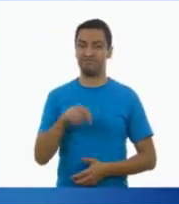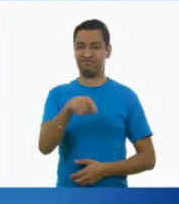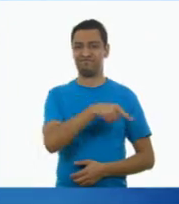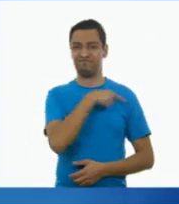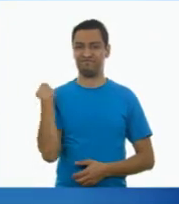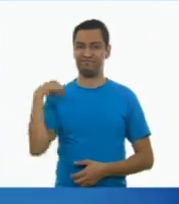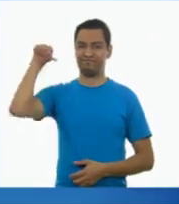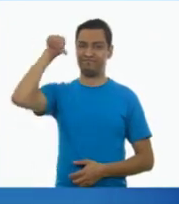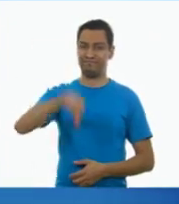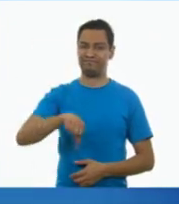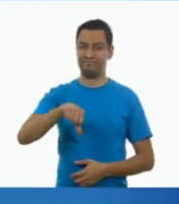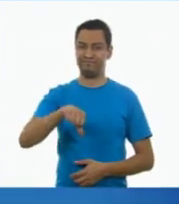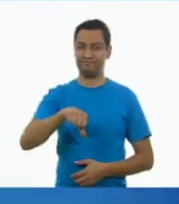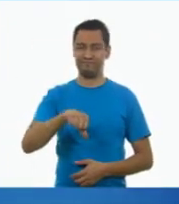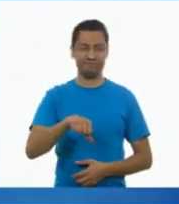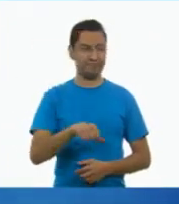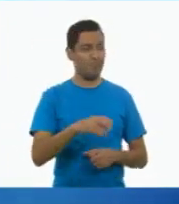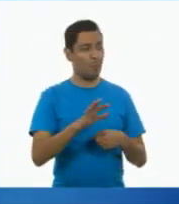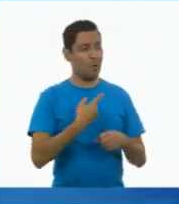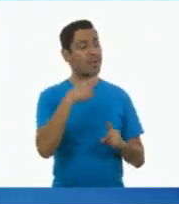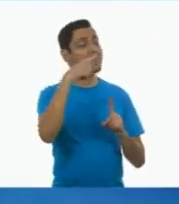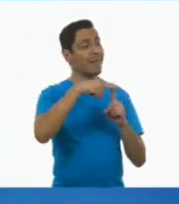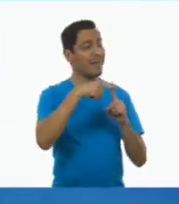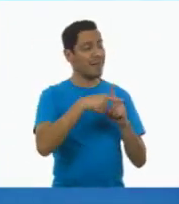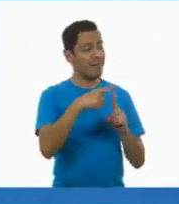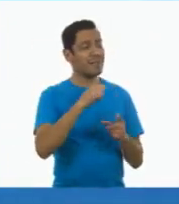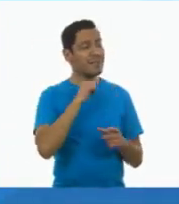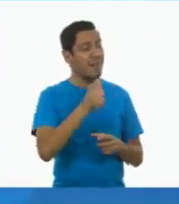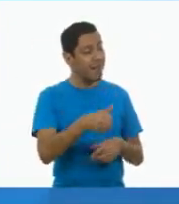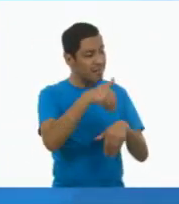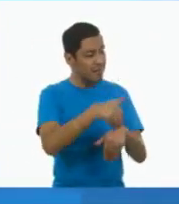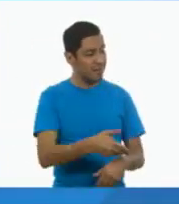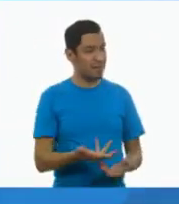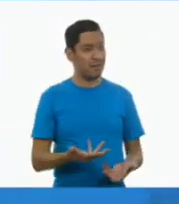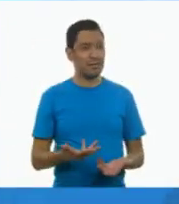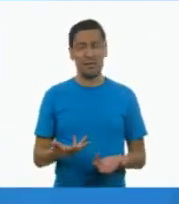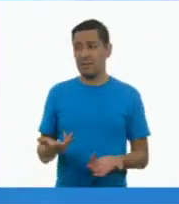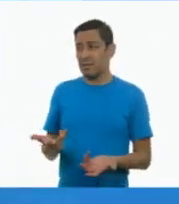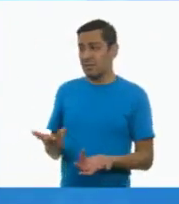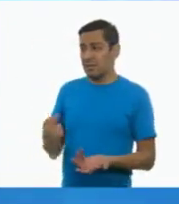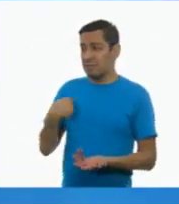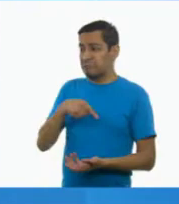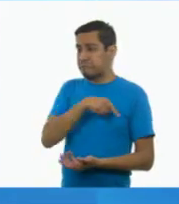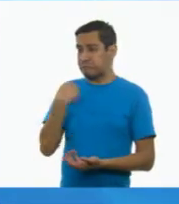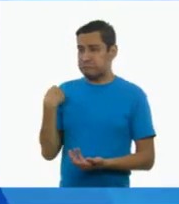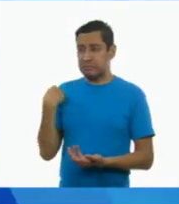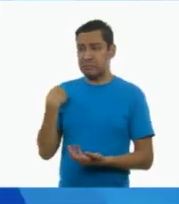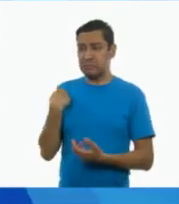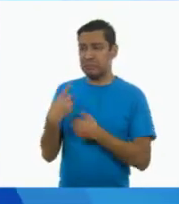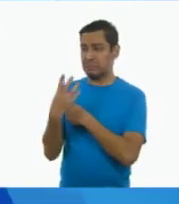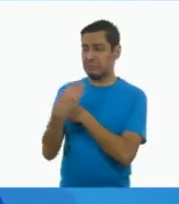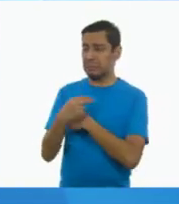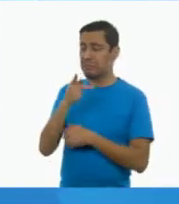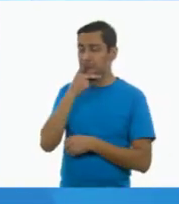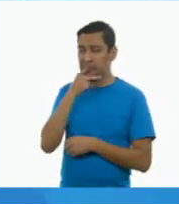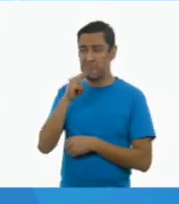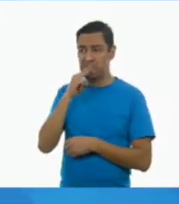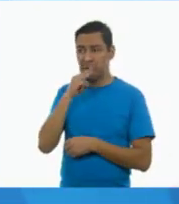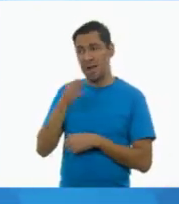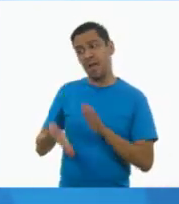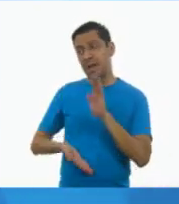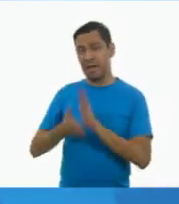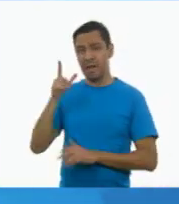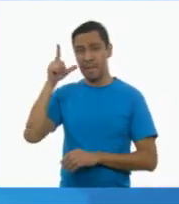Reprobaste. Y además no me trajiste algunas tareas. Pero es que con esta reprobada no me van a dejar ir al campamento.